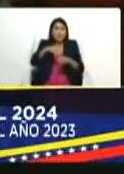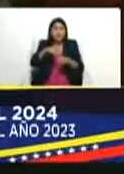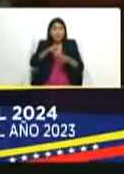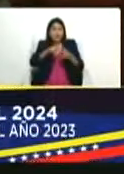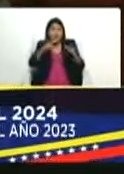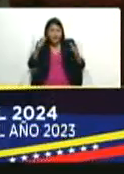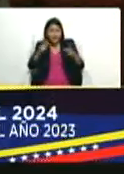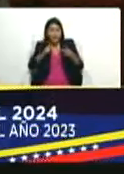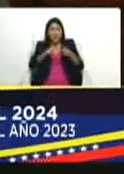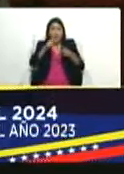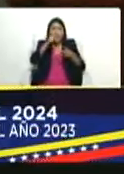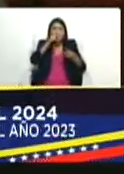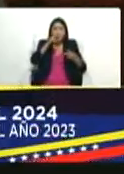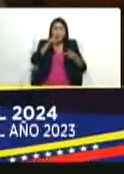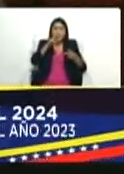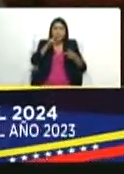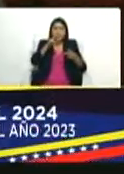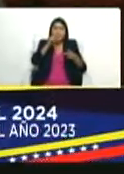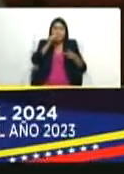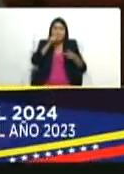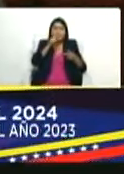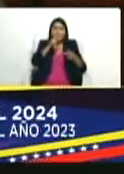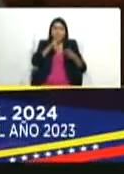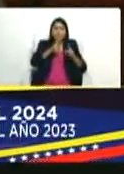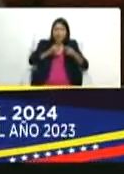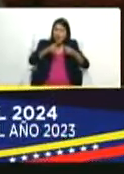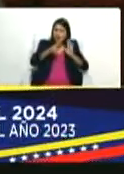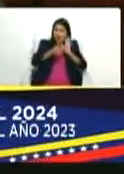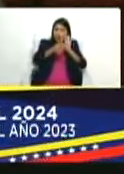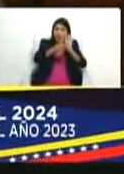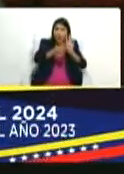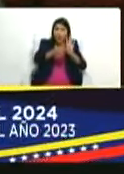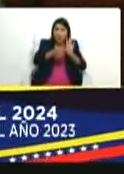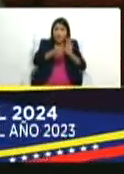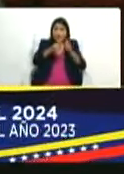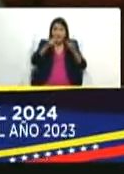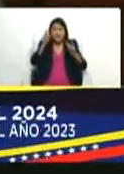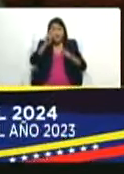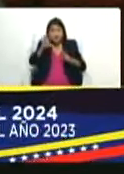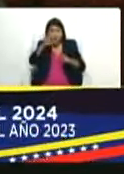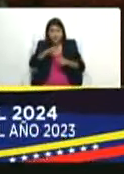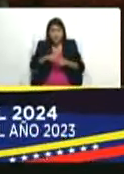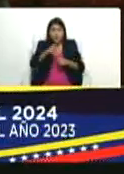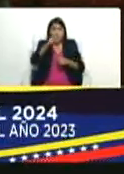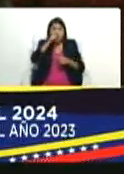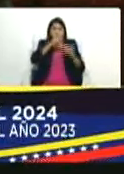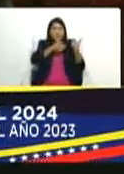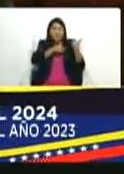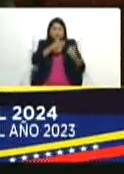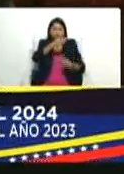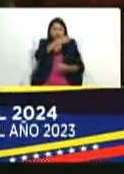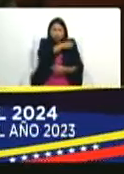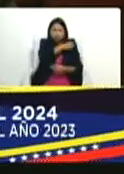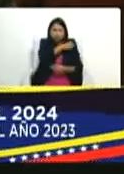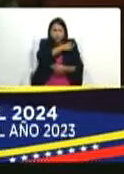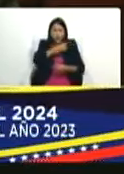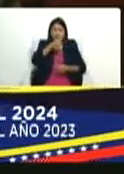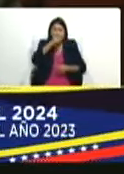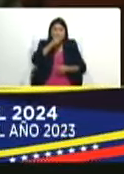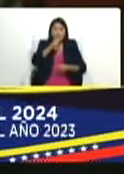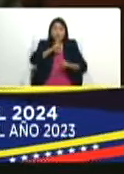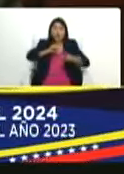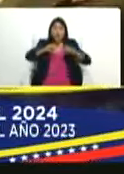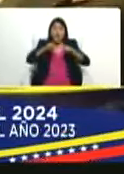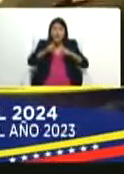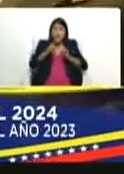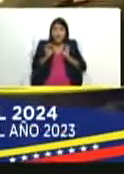Doctor Reinaldo Muñoz, procurador general de la República. General Domingo Antonio Hernández Lares, comandante